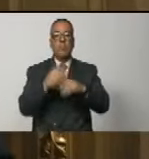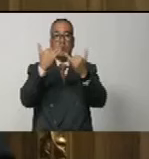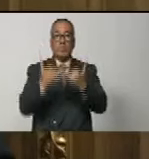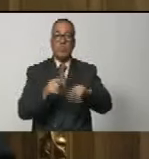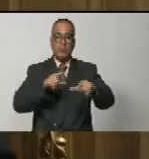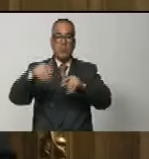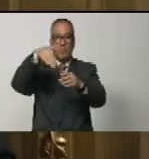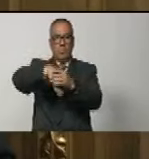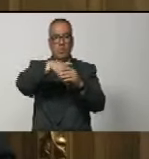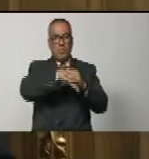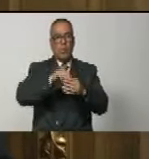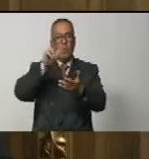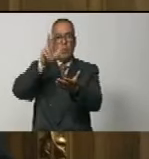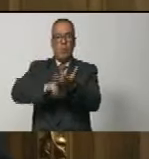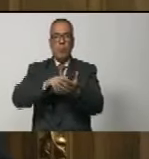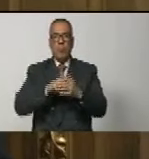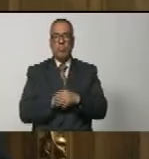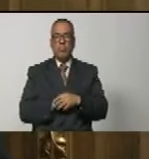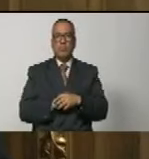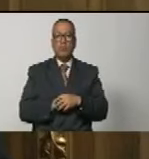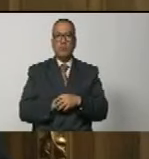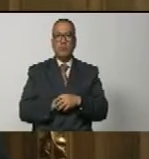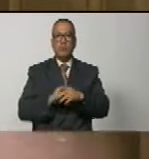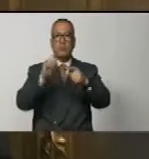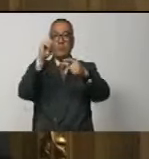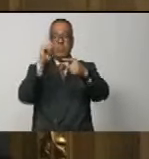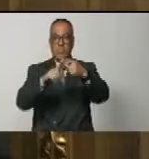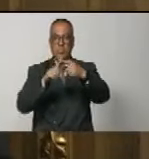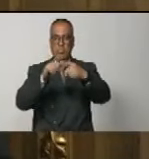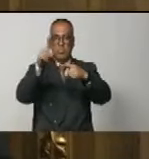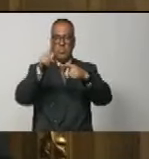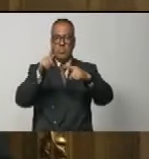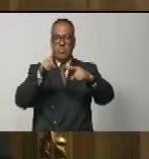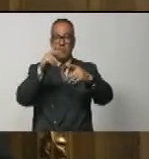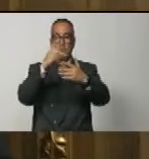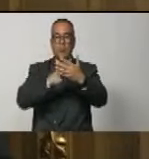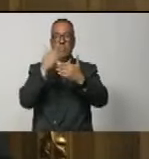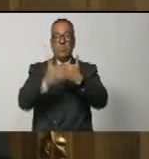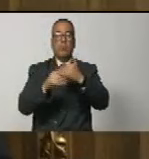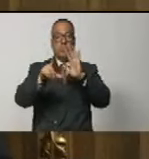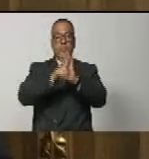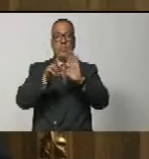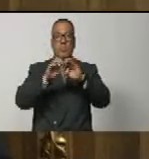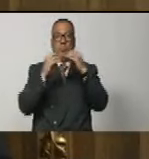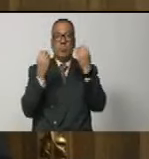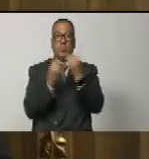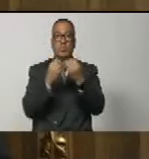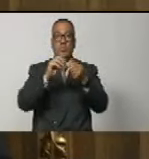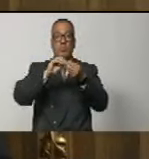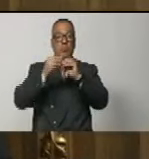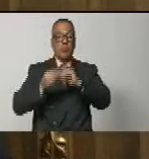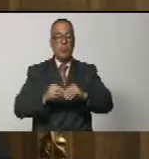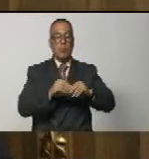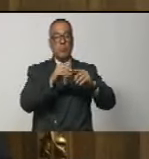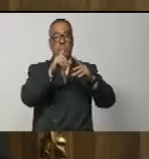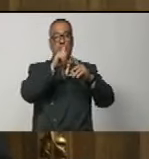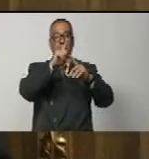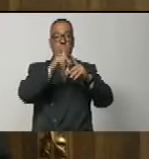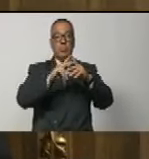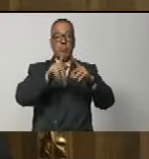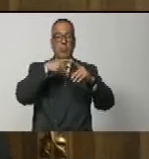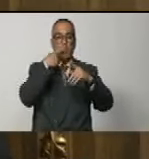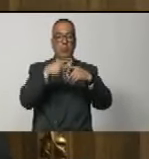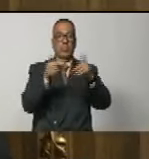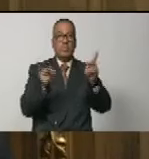leída y sometida a votación resultó aprobada. Primero, segunda discusión del proyecto de ley orgánica de reforma de la Ley Orgánica del Poder